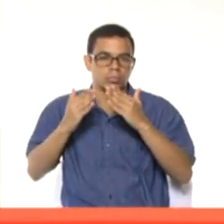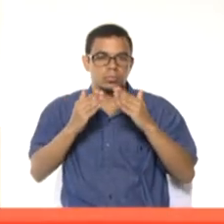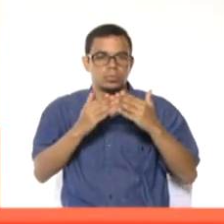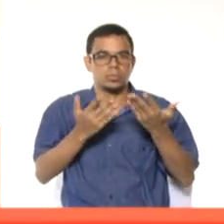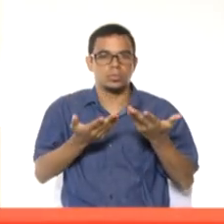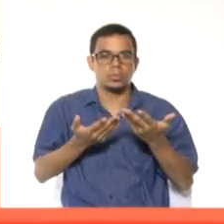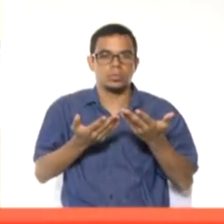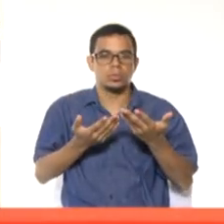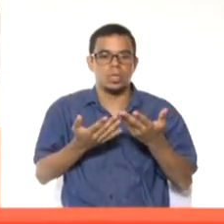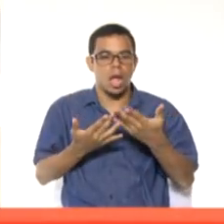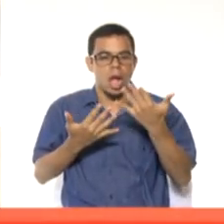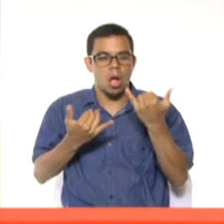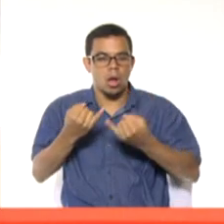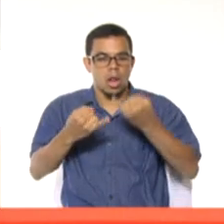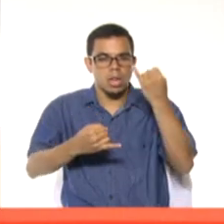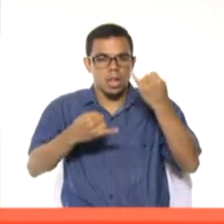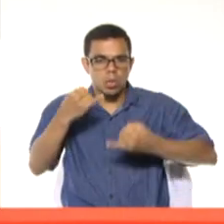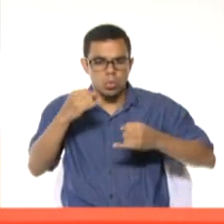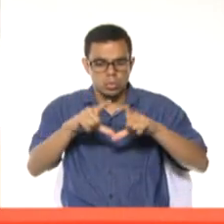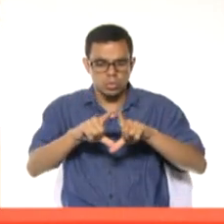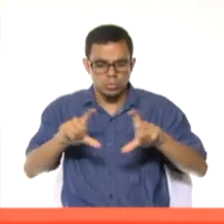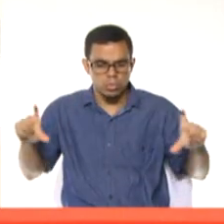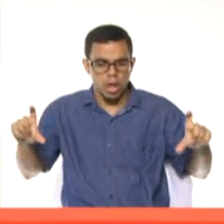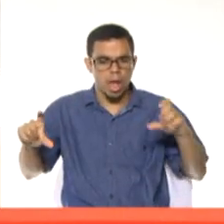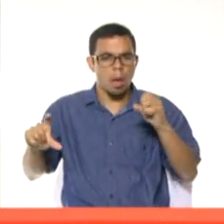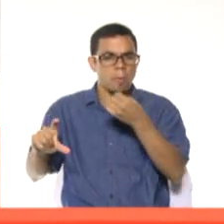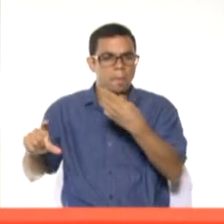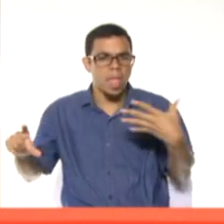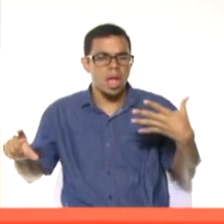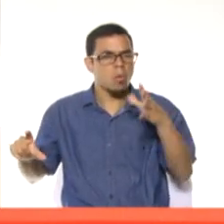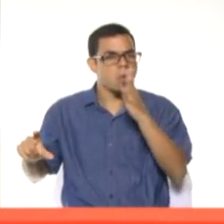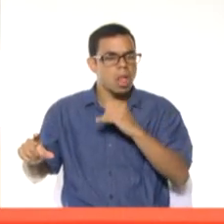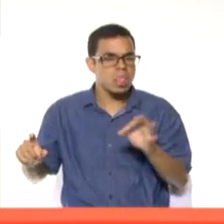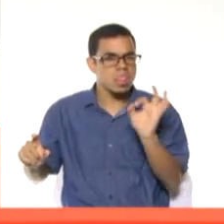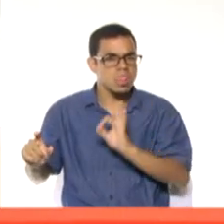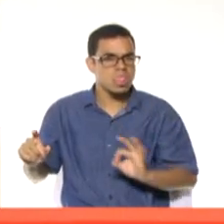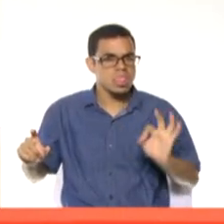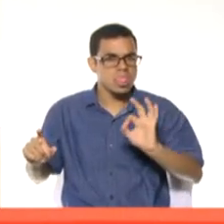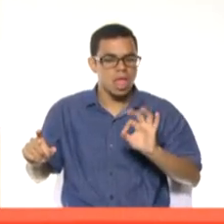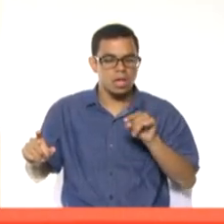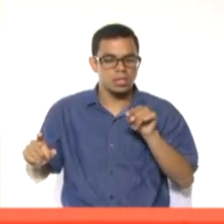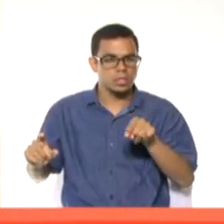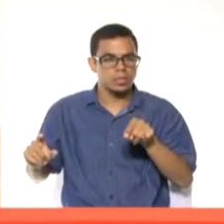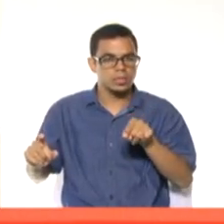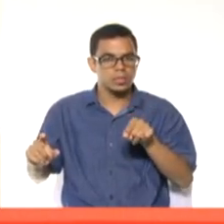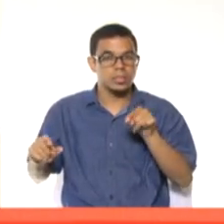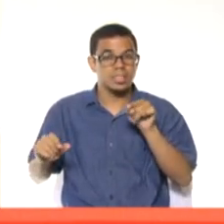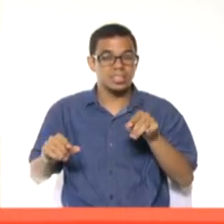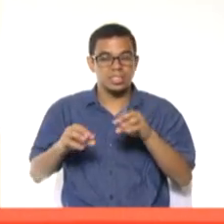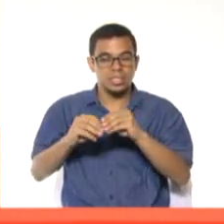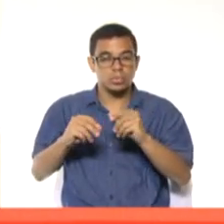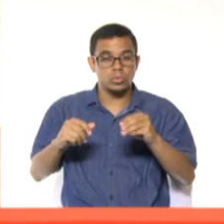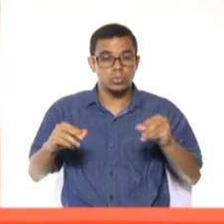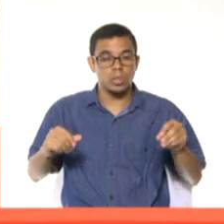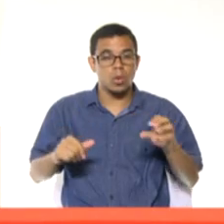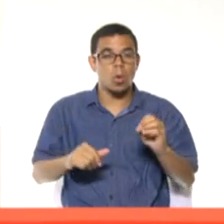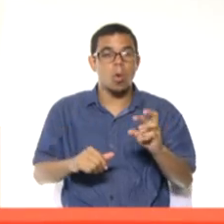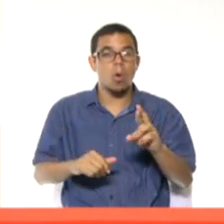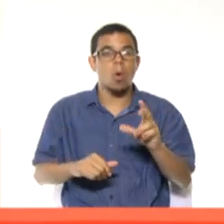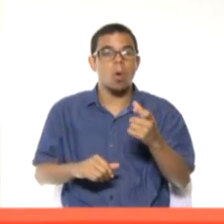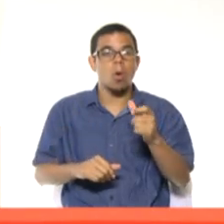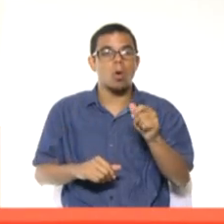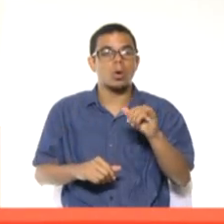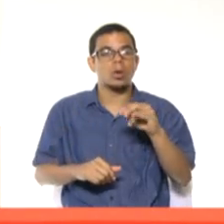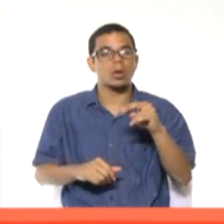Pero aquí tengo una casilla en blanco. ¿Cuál es esa casilla en blanco? Ese suelo orgánico, ese